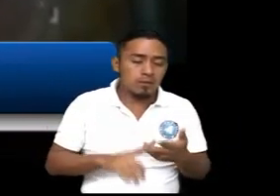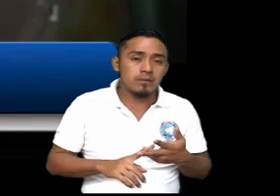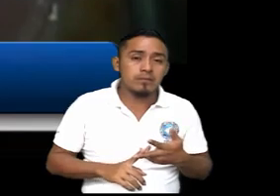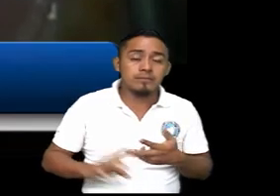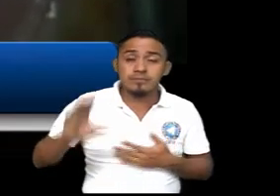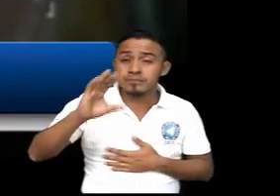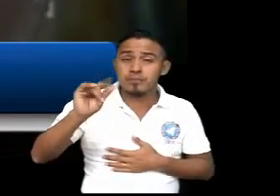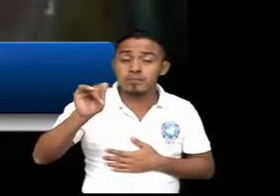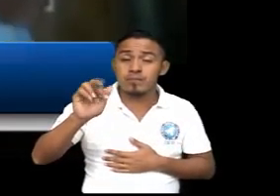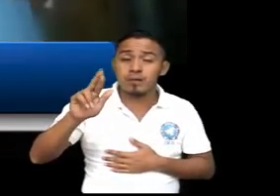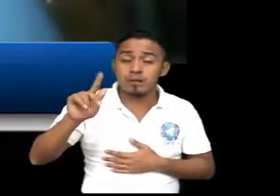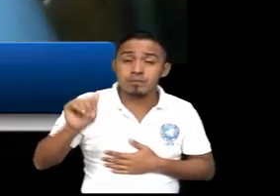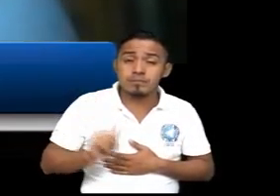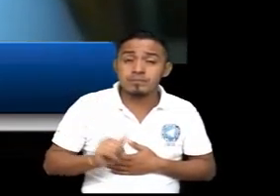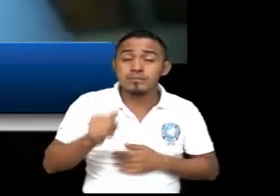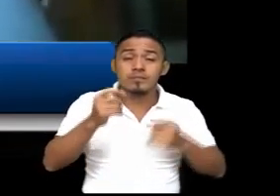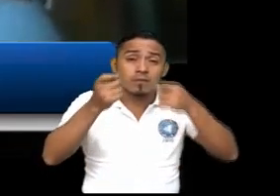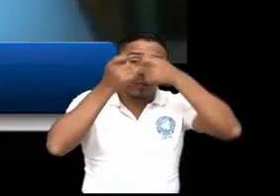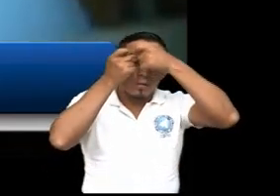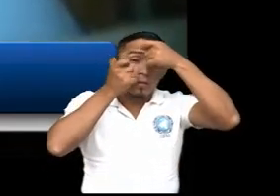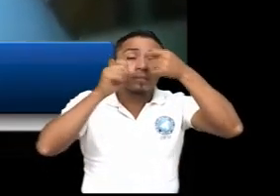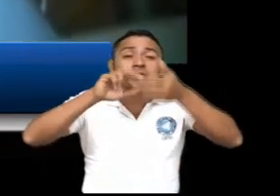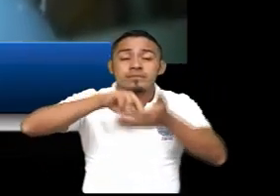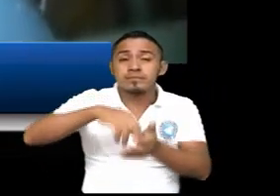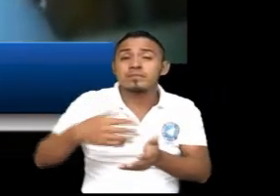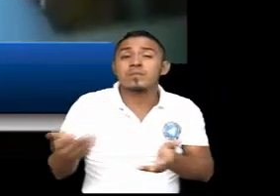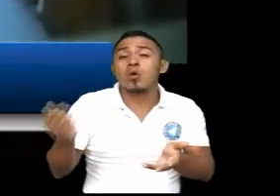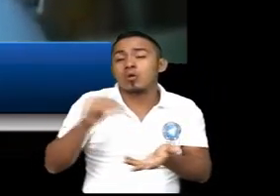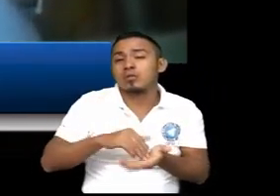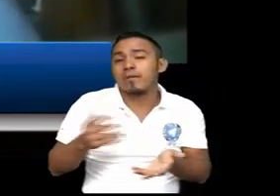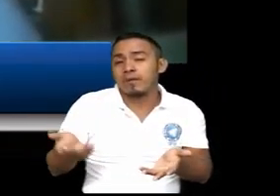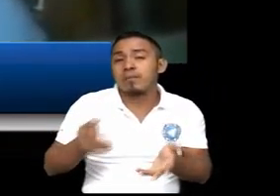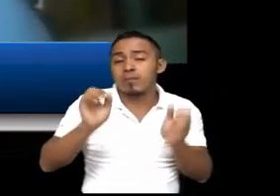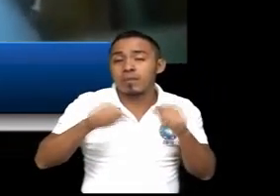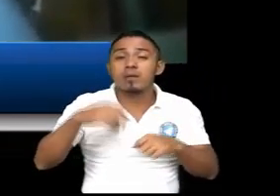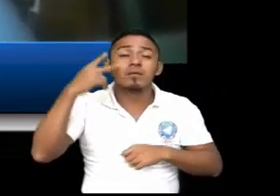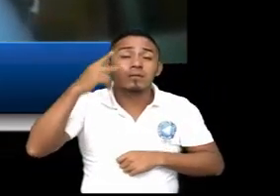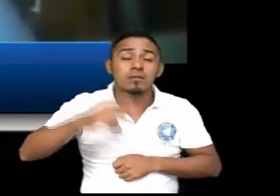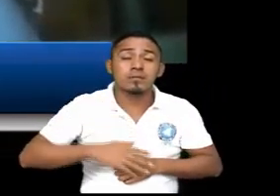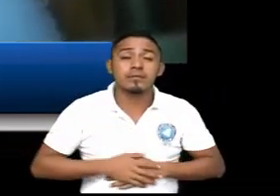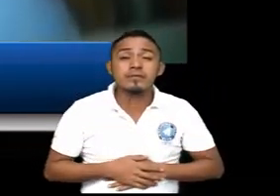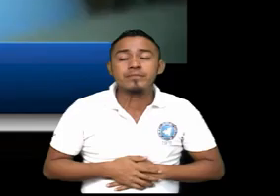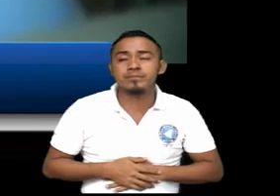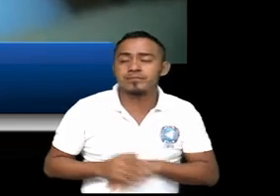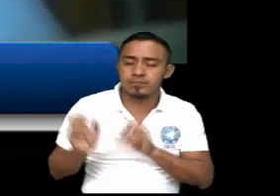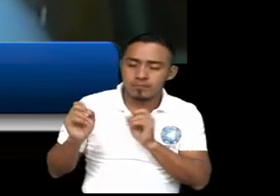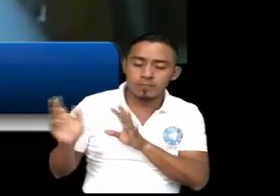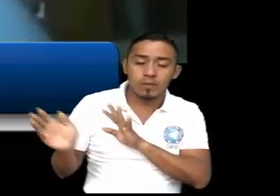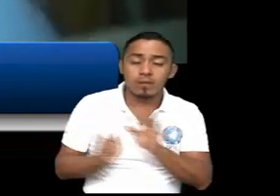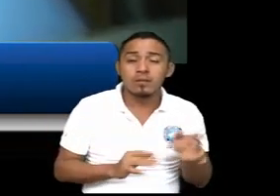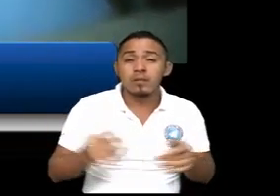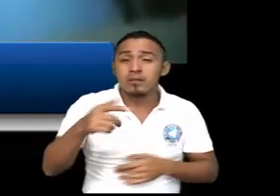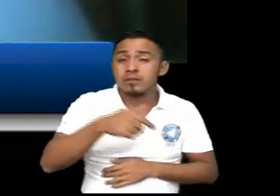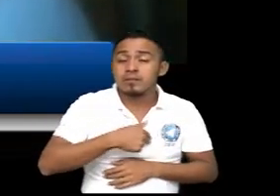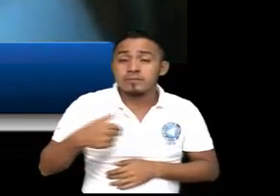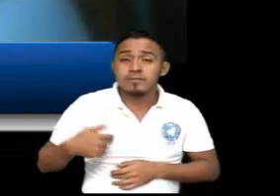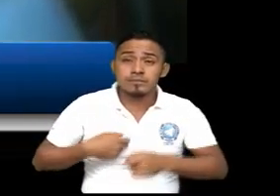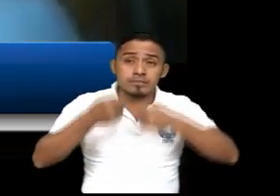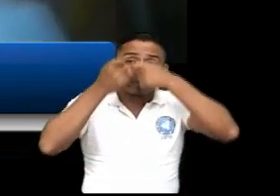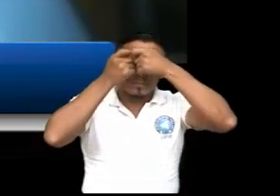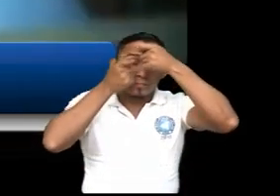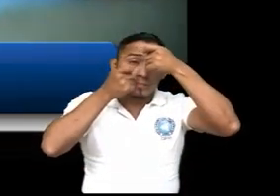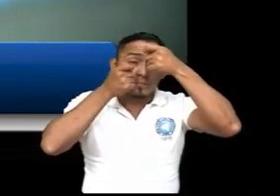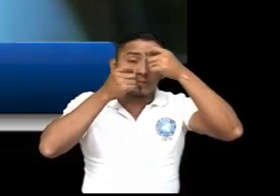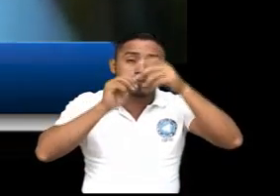y darle una cirugía es una segunda oportunidad de vida. Ahora, cuando ustedes realizan la operación de catarata, le cambian